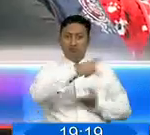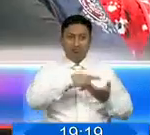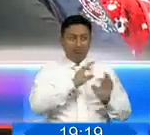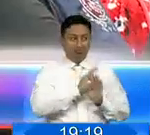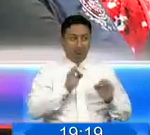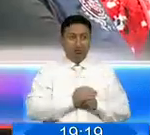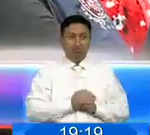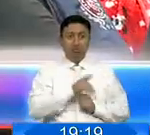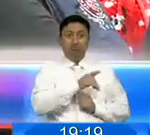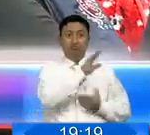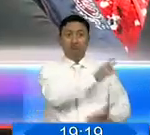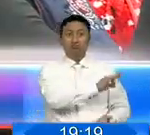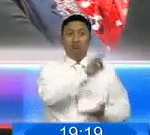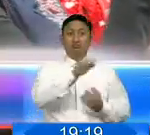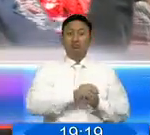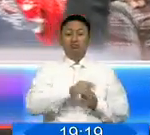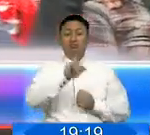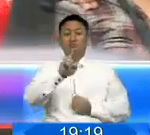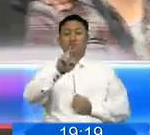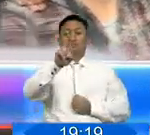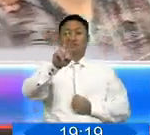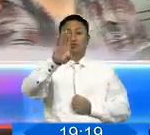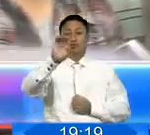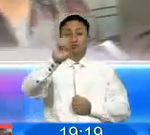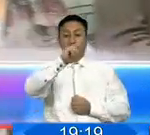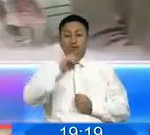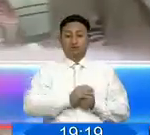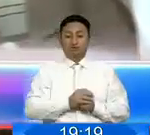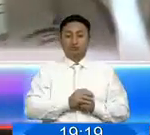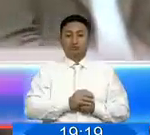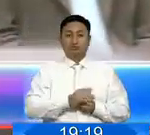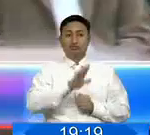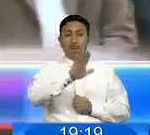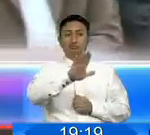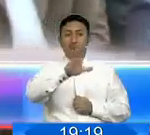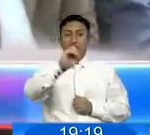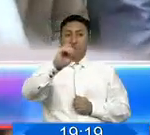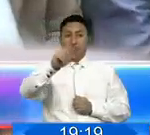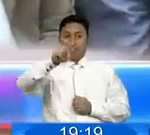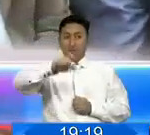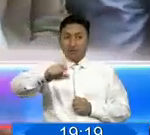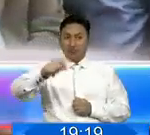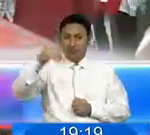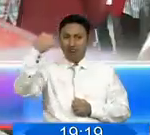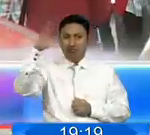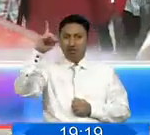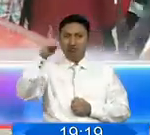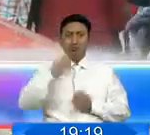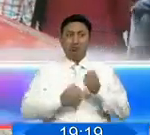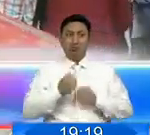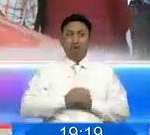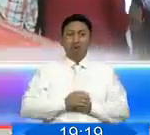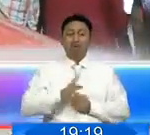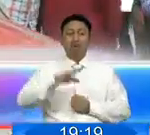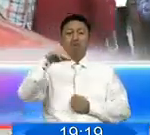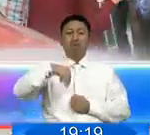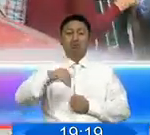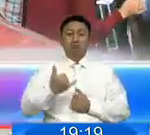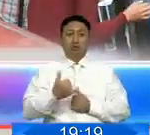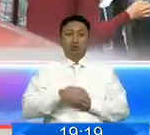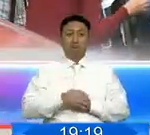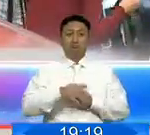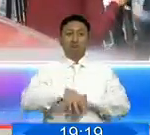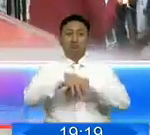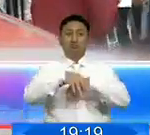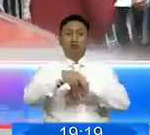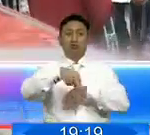el representante del gremio Rubén Cuesta, serían más de 500 ex colaboradores los perjudicados. Este martes protagonizaron un plantón